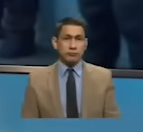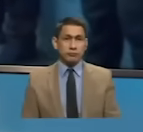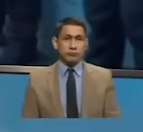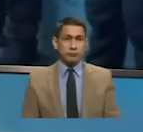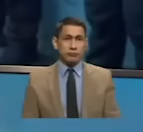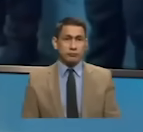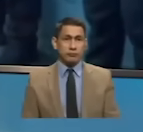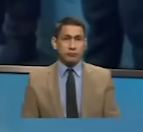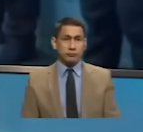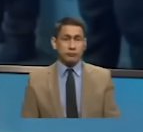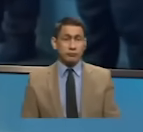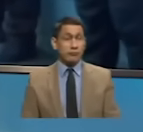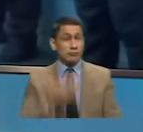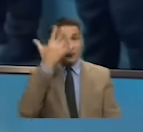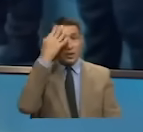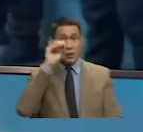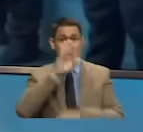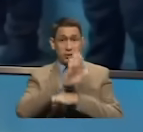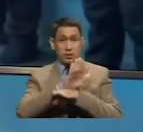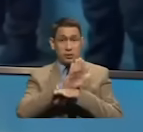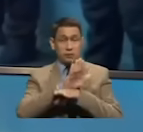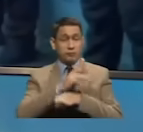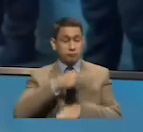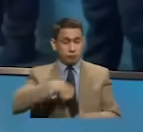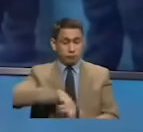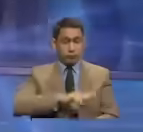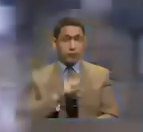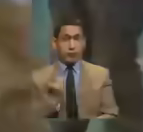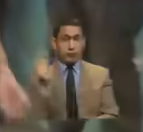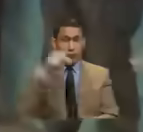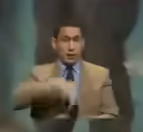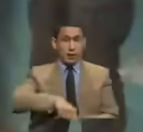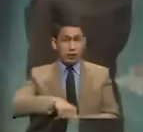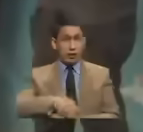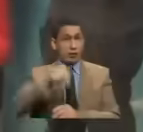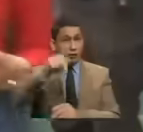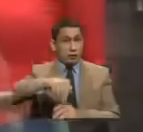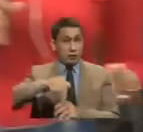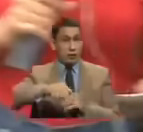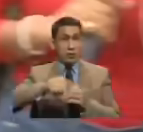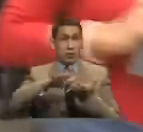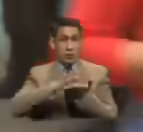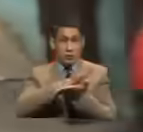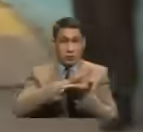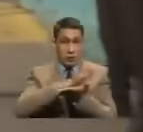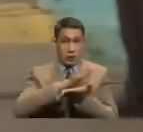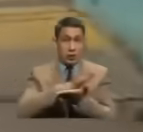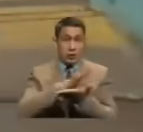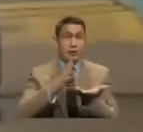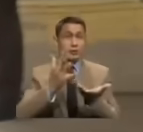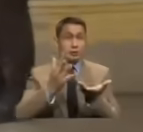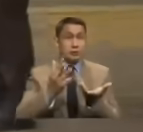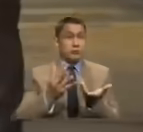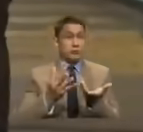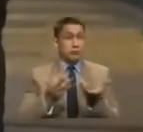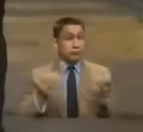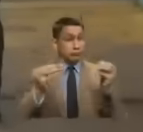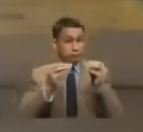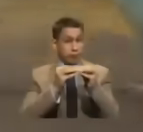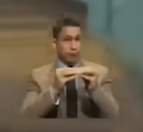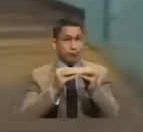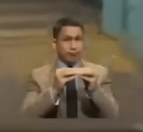¿Cómo estás, Saskia? Muy buenas tardes. Efectivamente, nos encontramos en una de las instituciones más emblemáticas que tiene la ciudad de Guayaquil y con